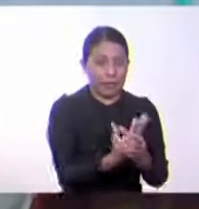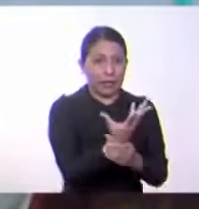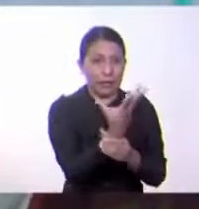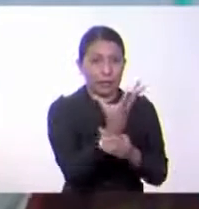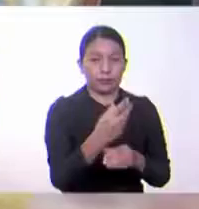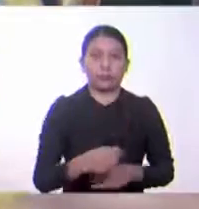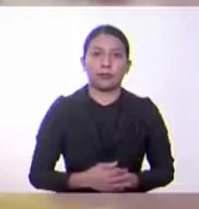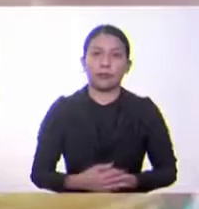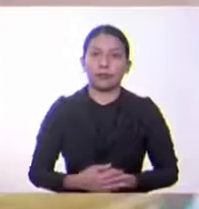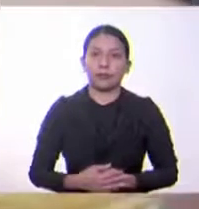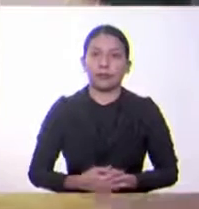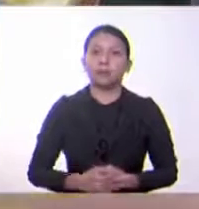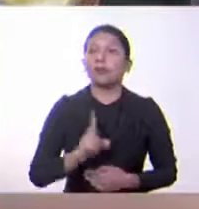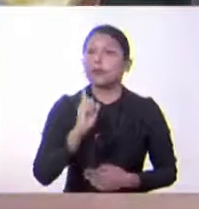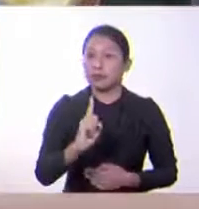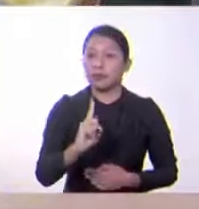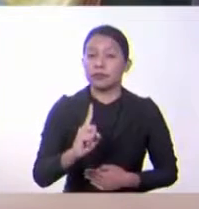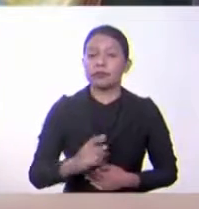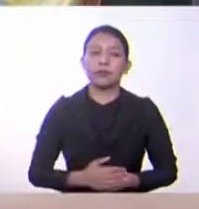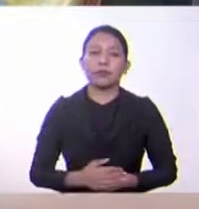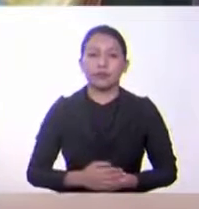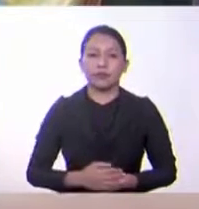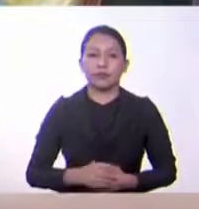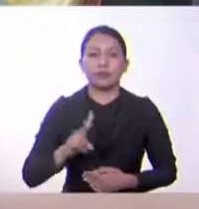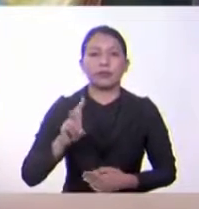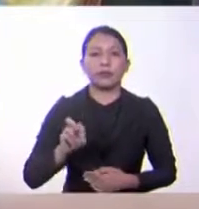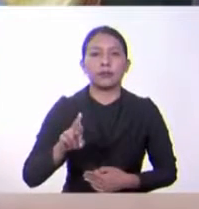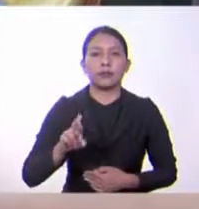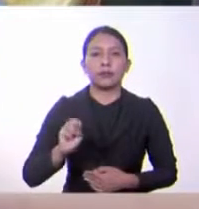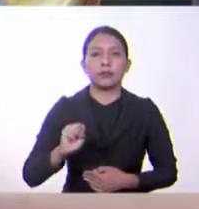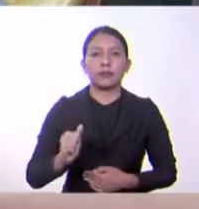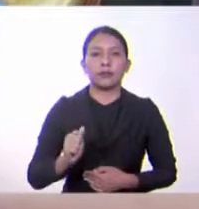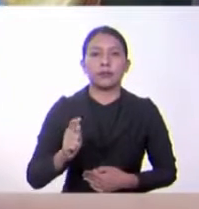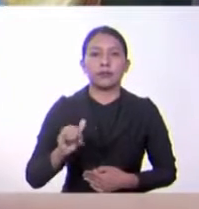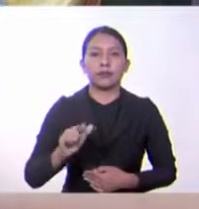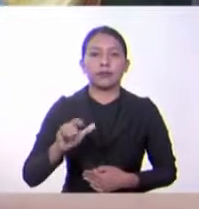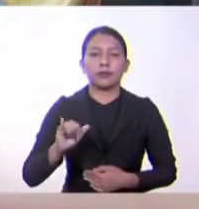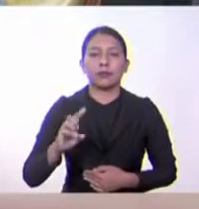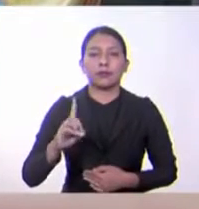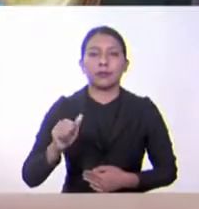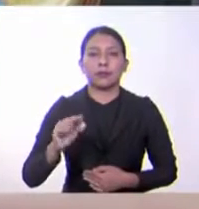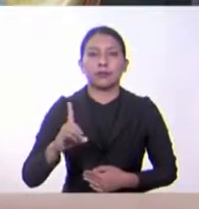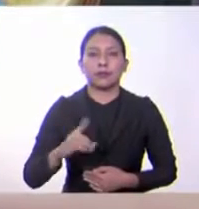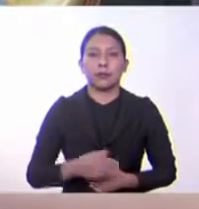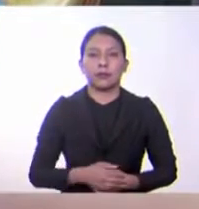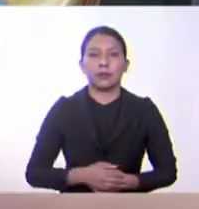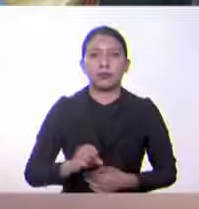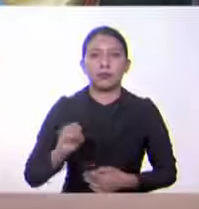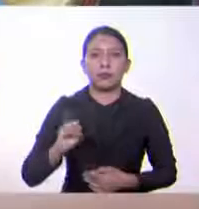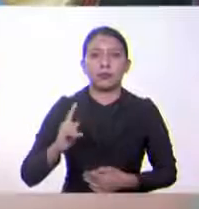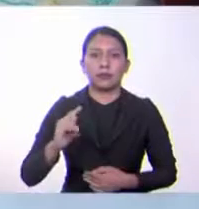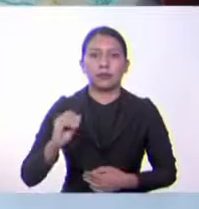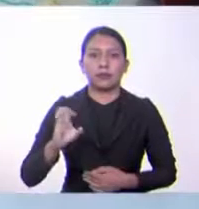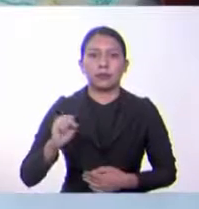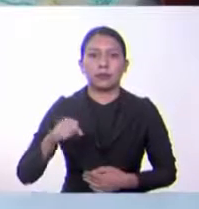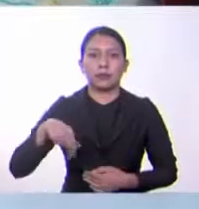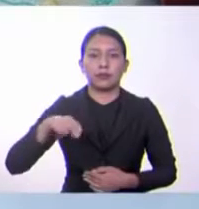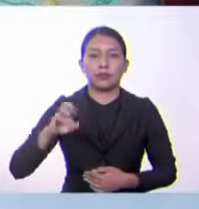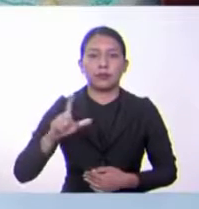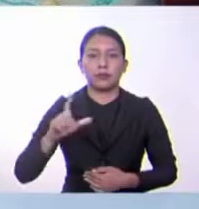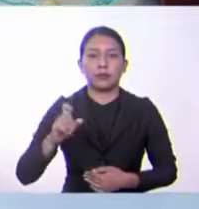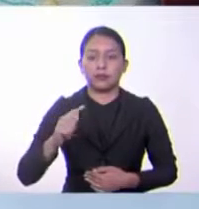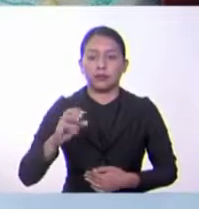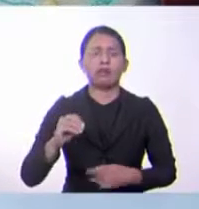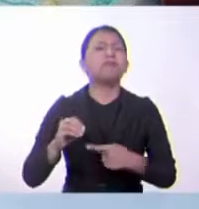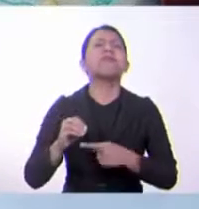ellas es la versatilidad y la naturaleza del citoesqueleto. El citoesqueleto es una